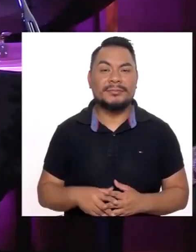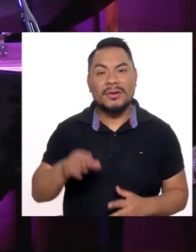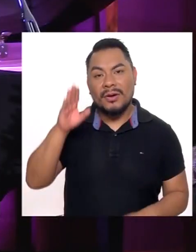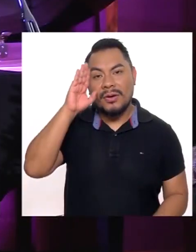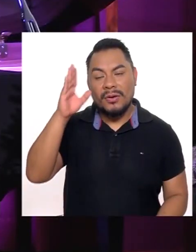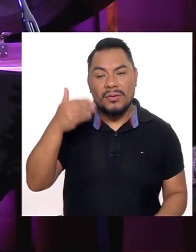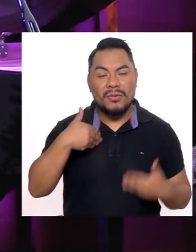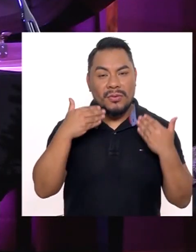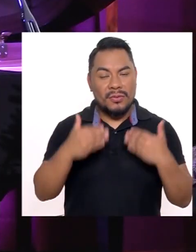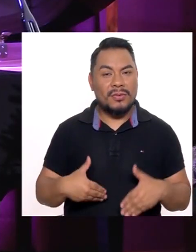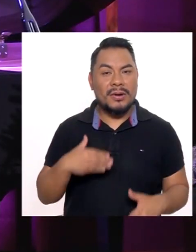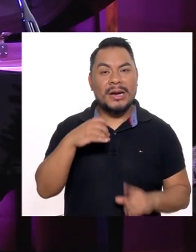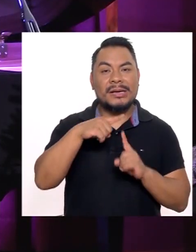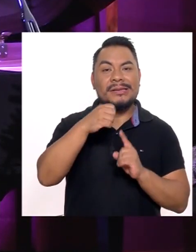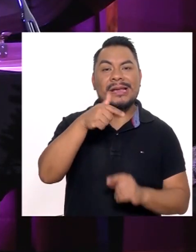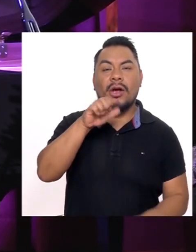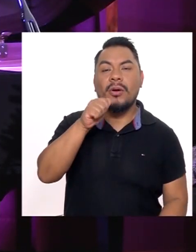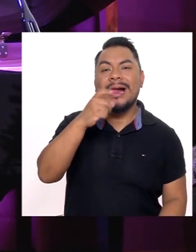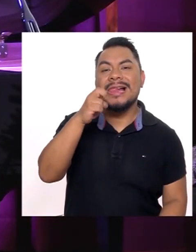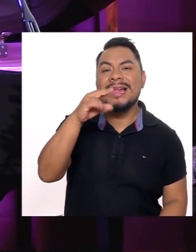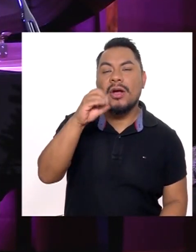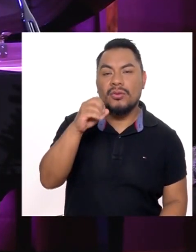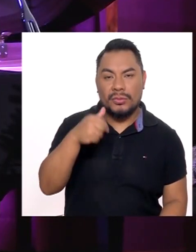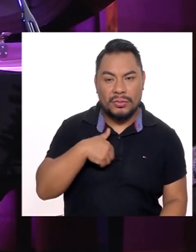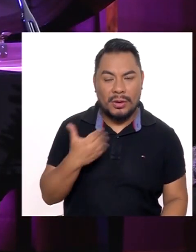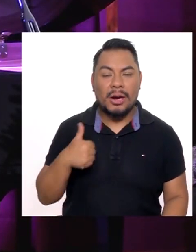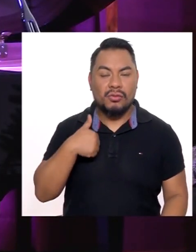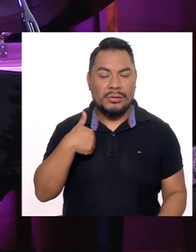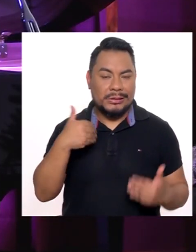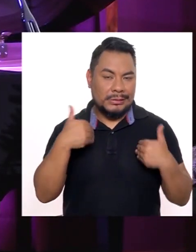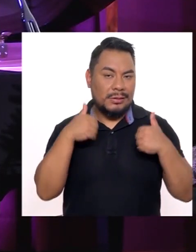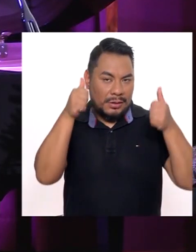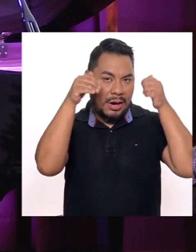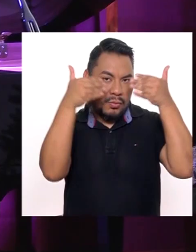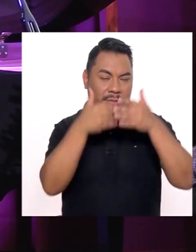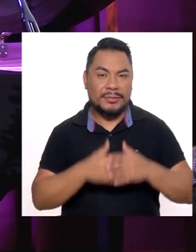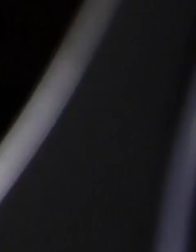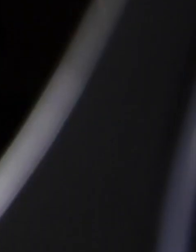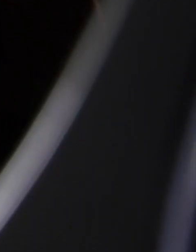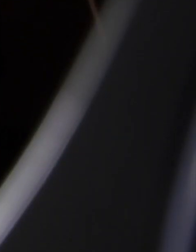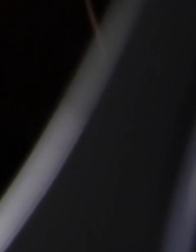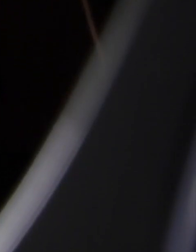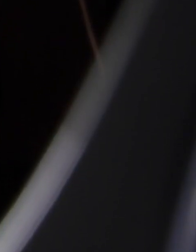Hola soy Diego Alejandro Soy pianista Y tengo autismo